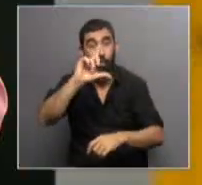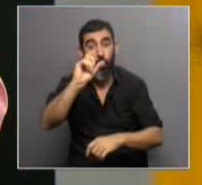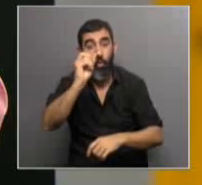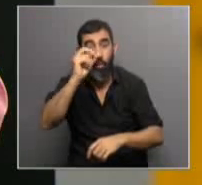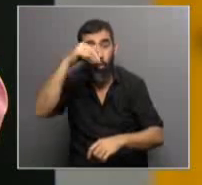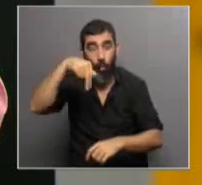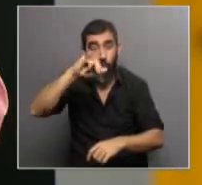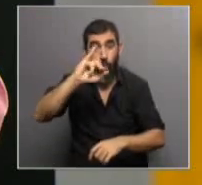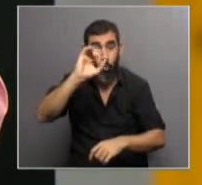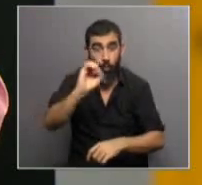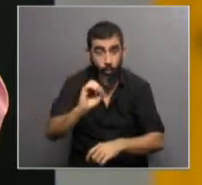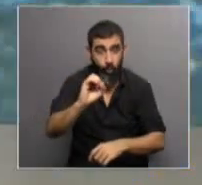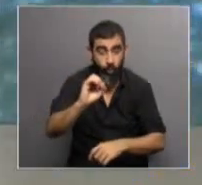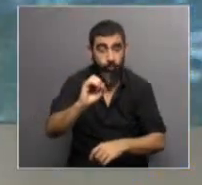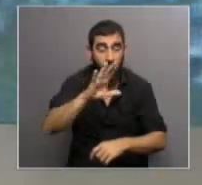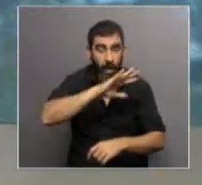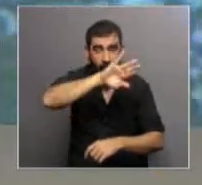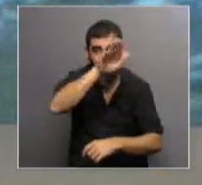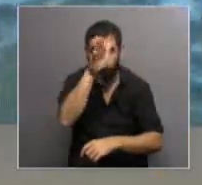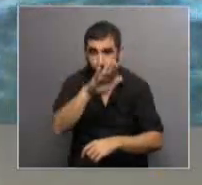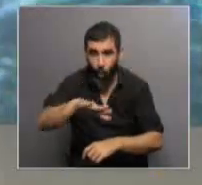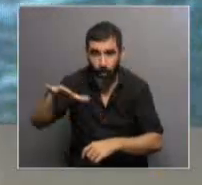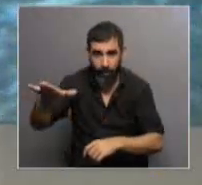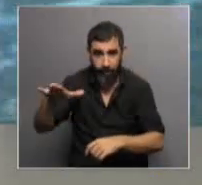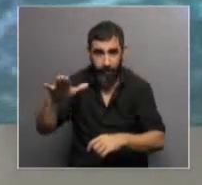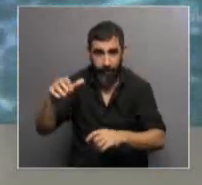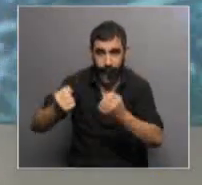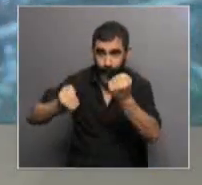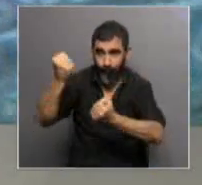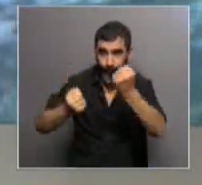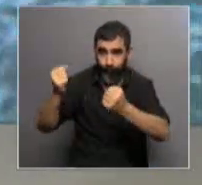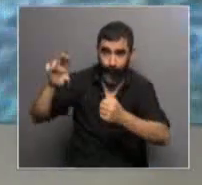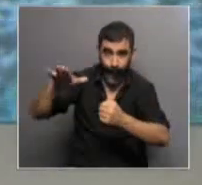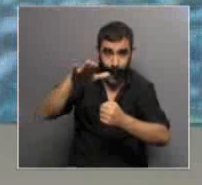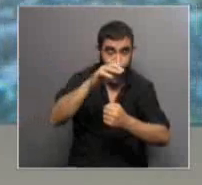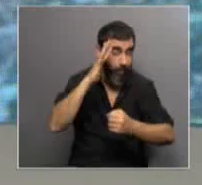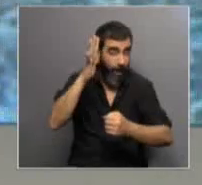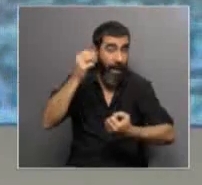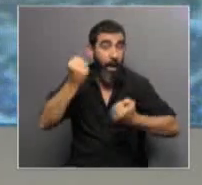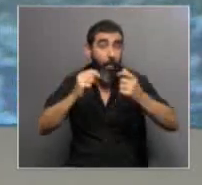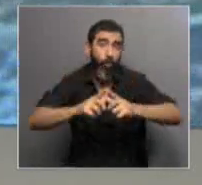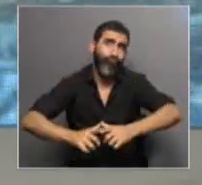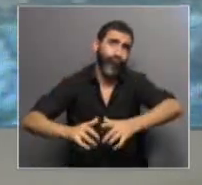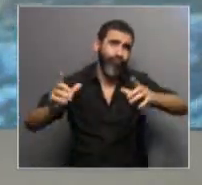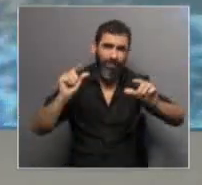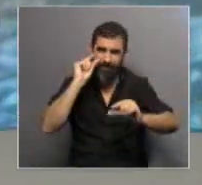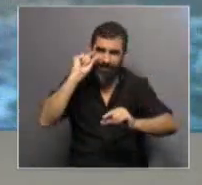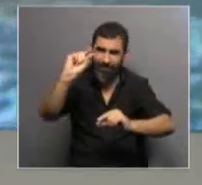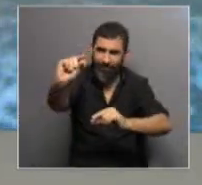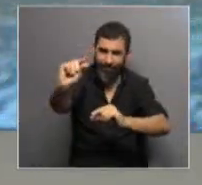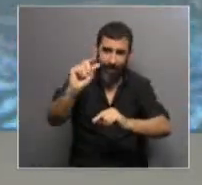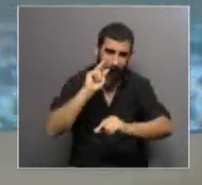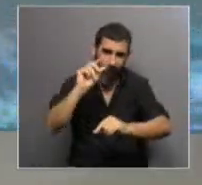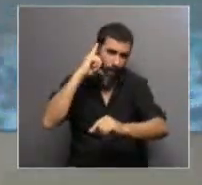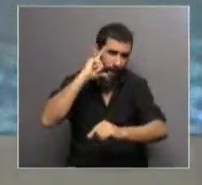camionetita arriba si hay una manilla un patrón de altamirano y se ve con un puntito negro